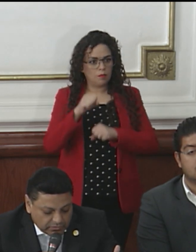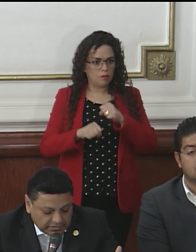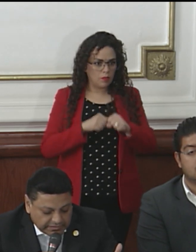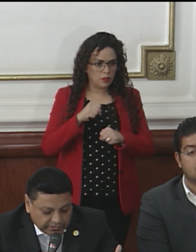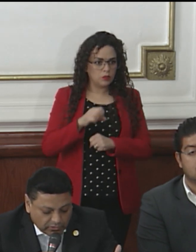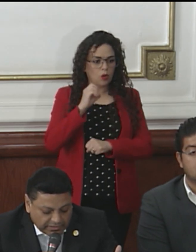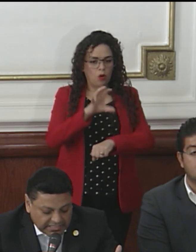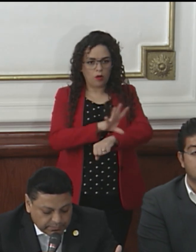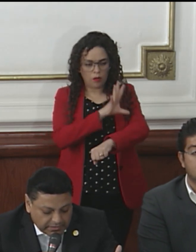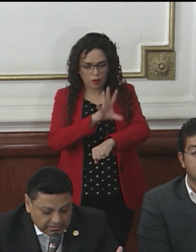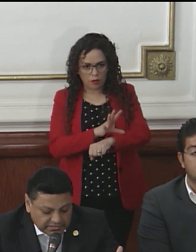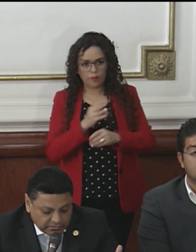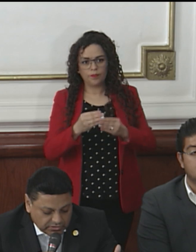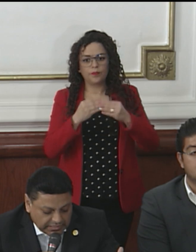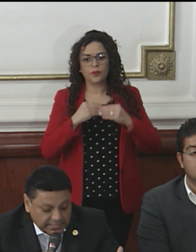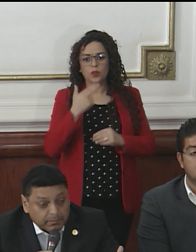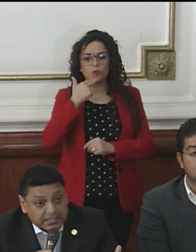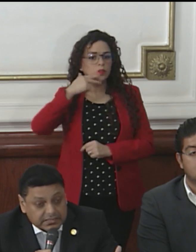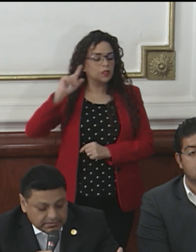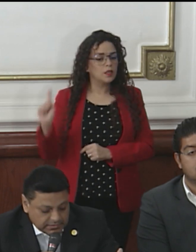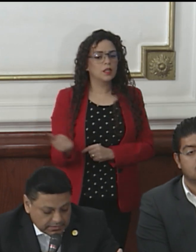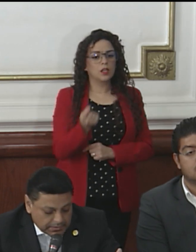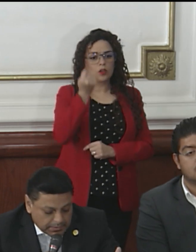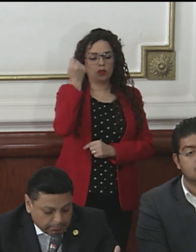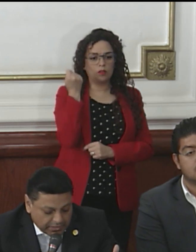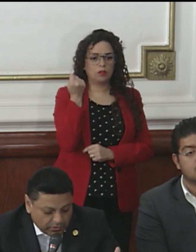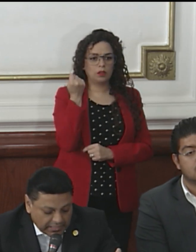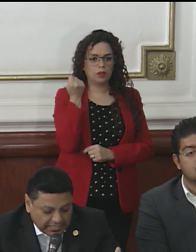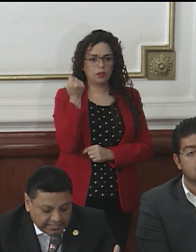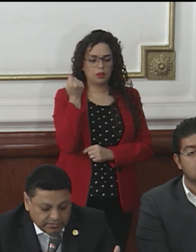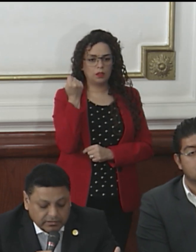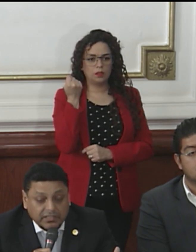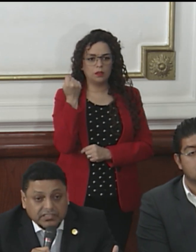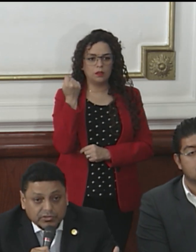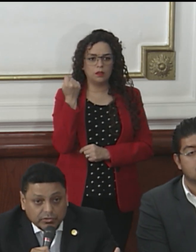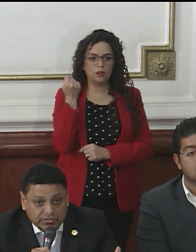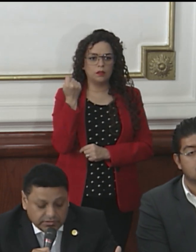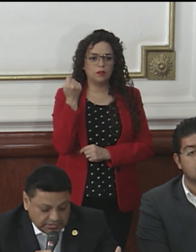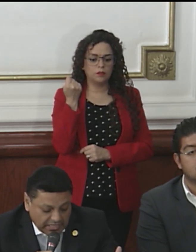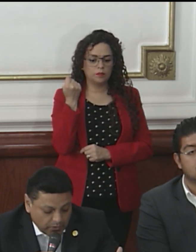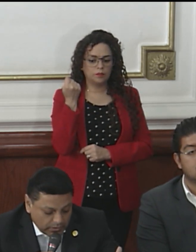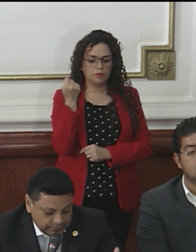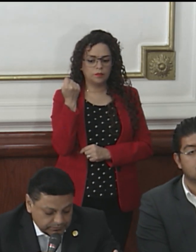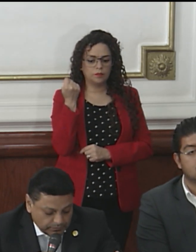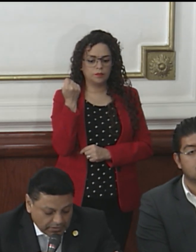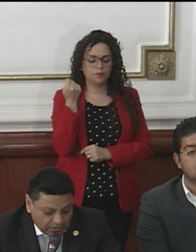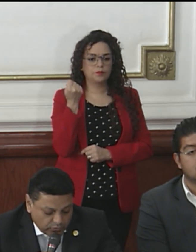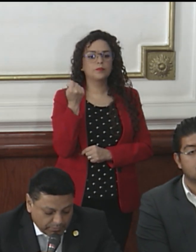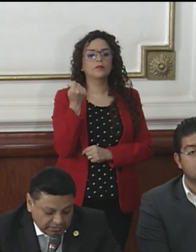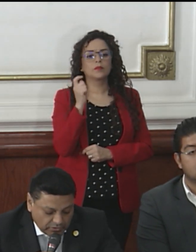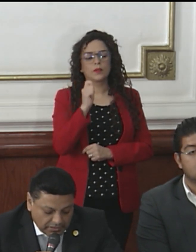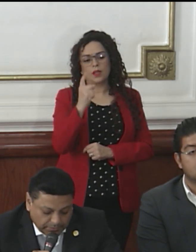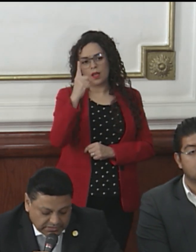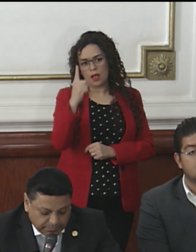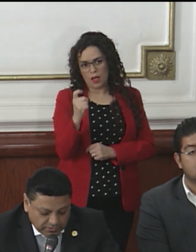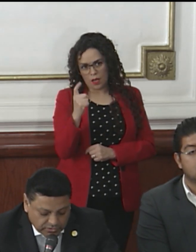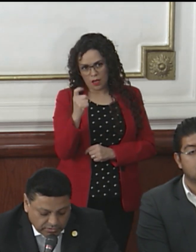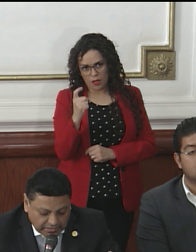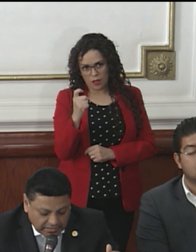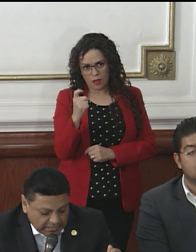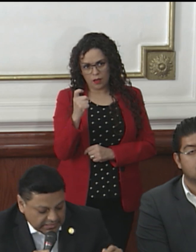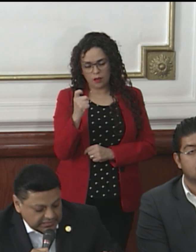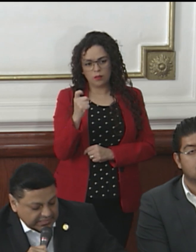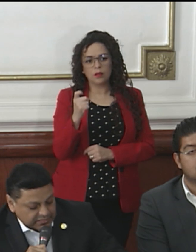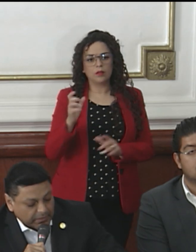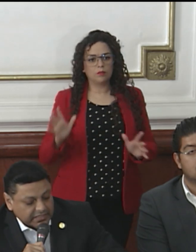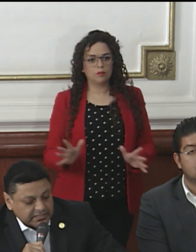implementación de tecnologías verdes y sostenibles, mejora en la gestión de residuos y agua, fomento a la participación